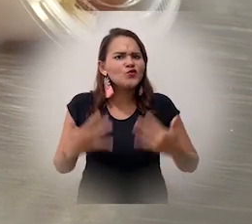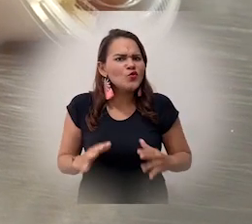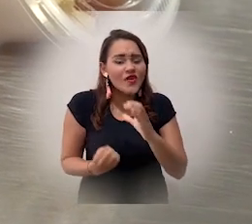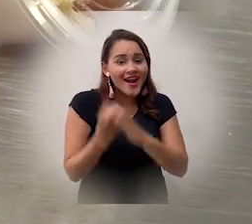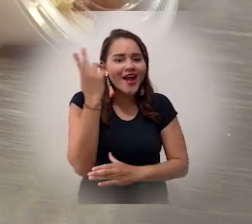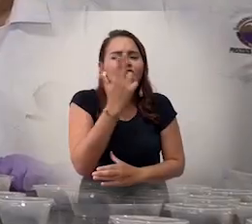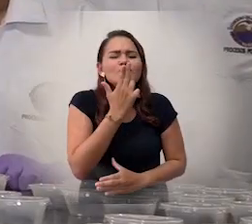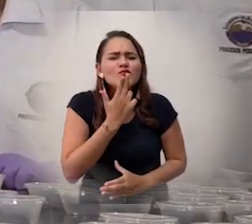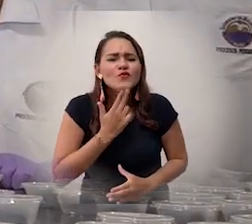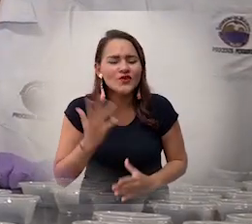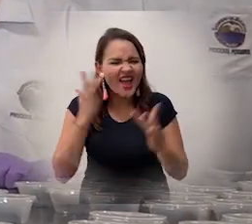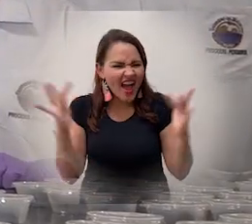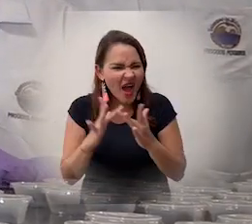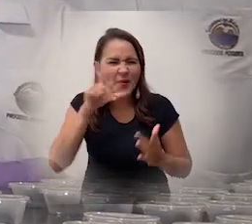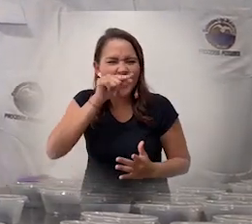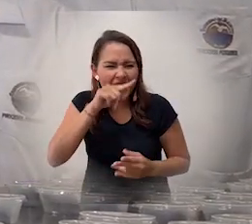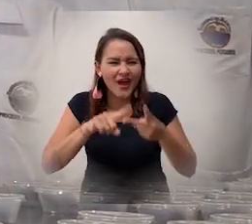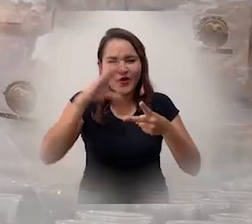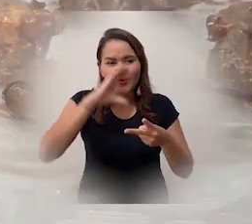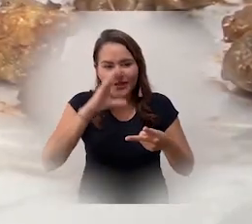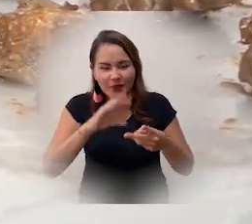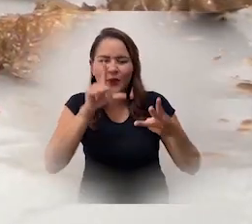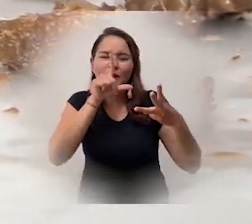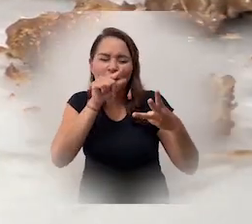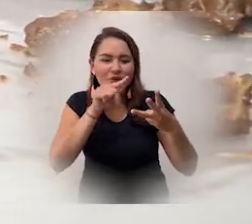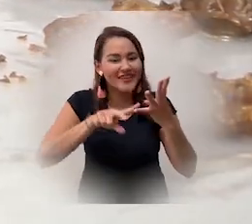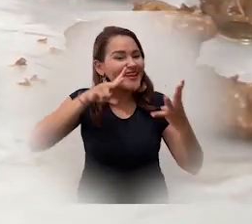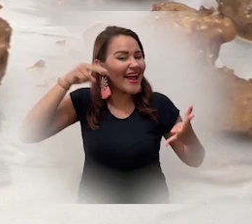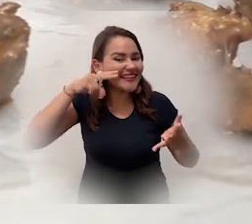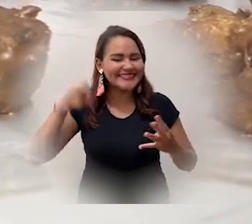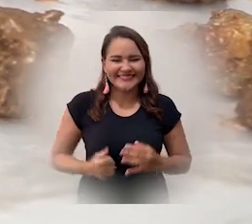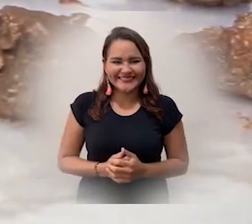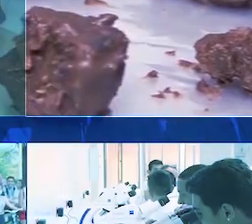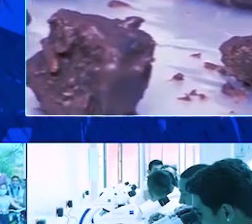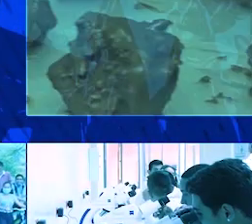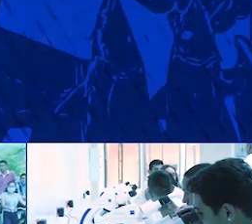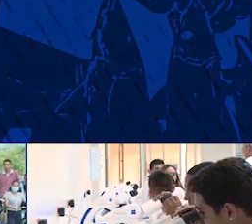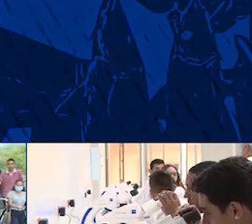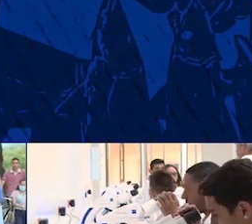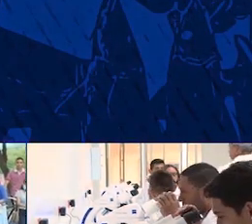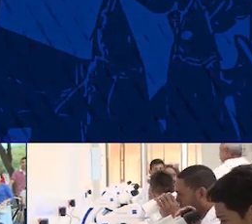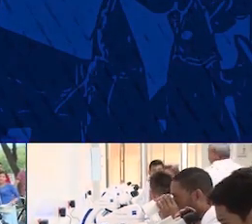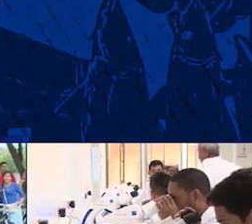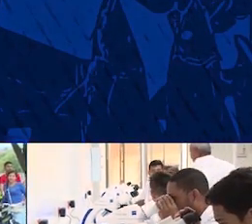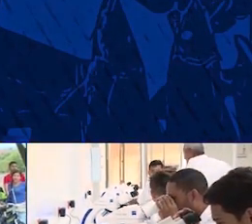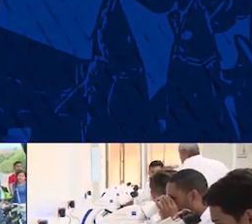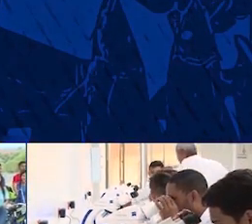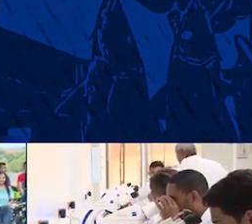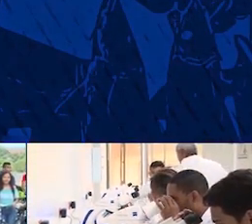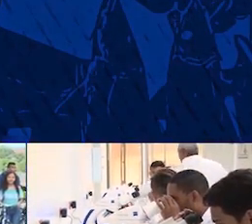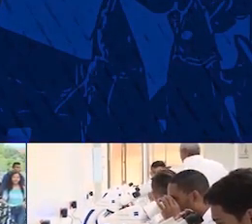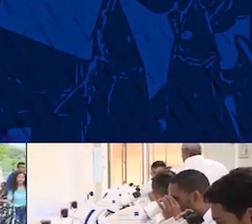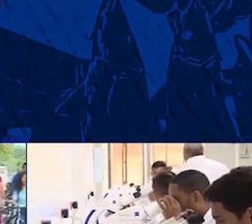Magdalena innova con creación de dulces de carne y pescado, cerdo, pollo y res.